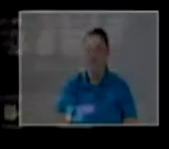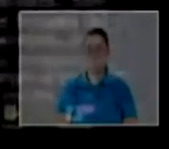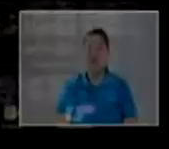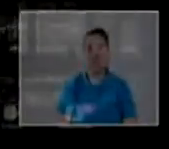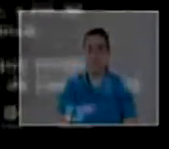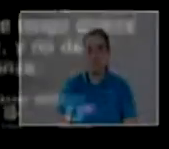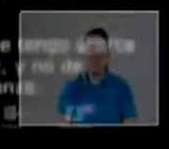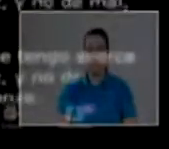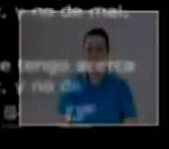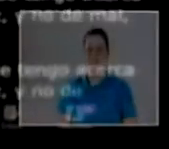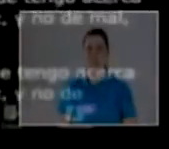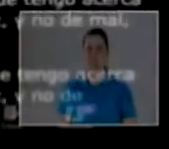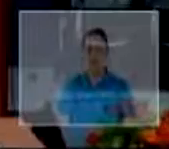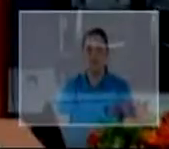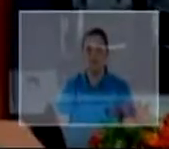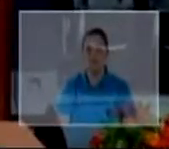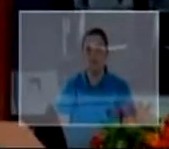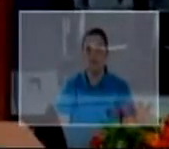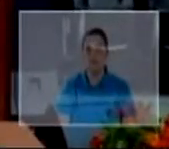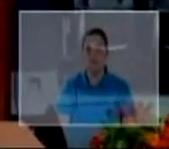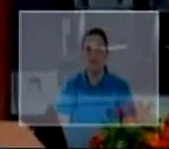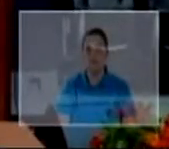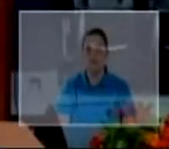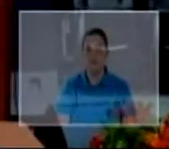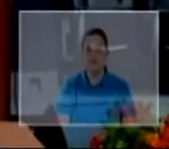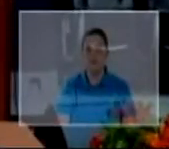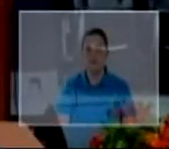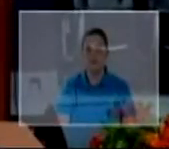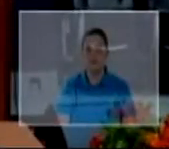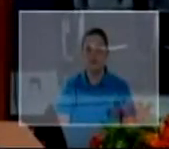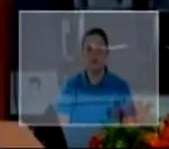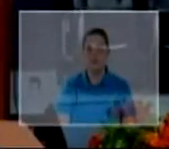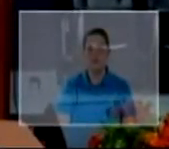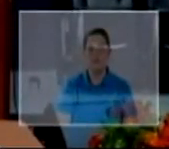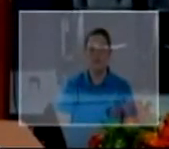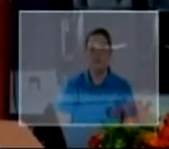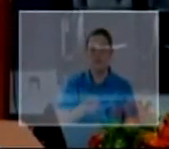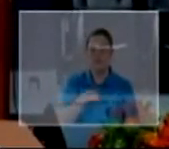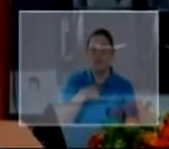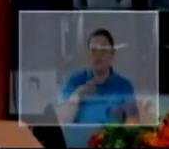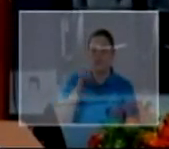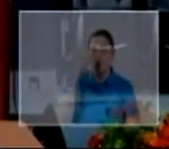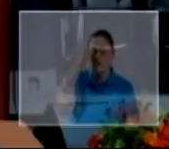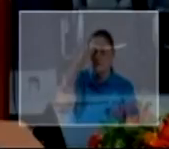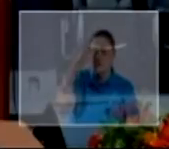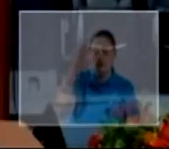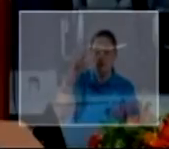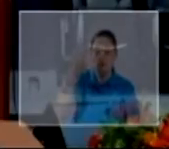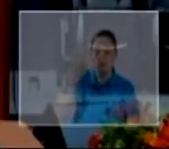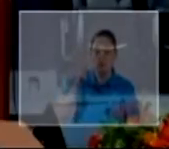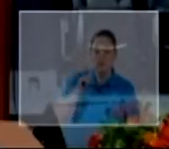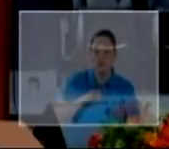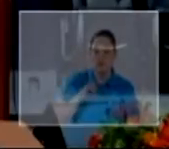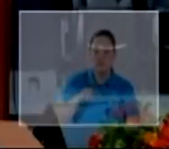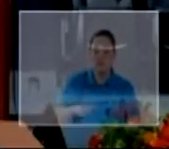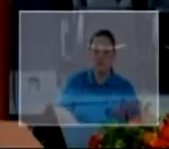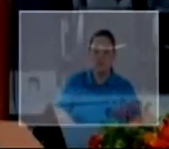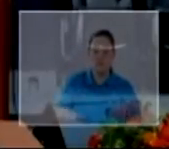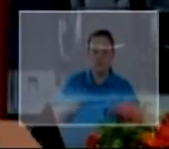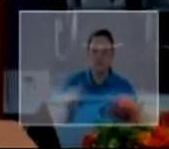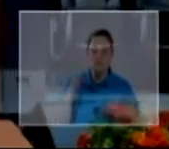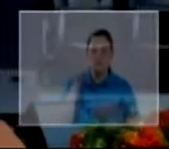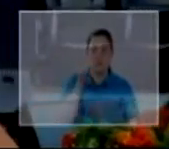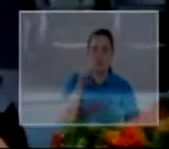Qué impresionante. Entonces, yo no sé qué te puede estar sucediendo a ti.